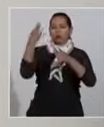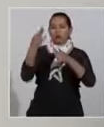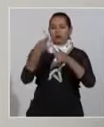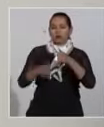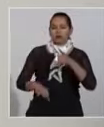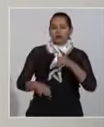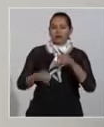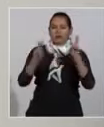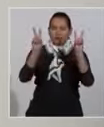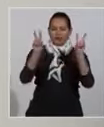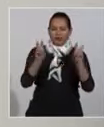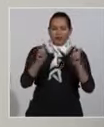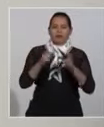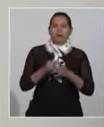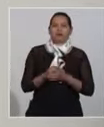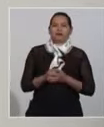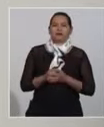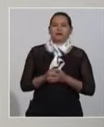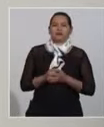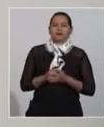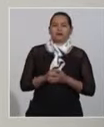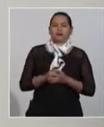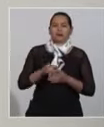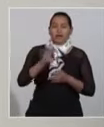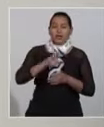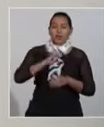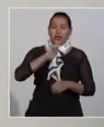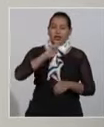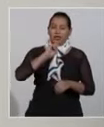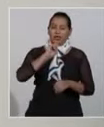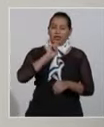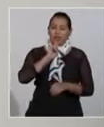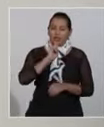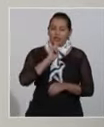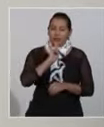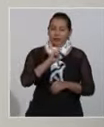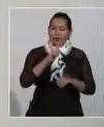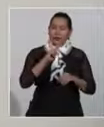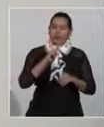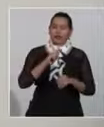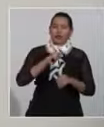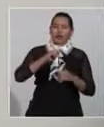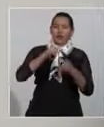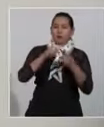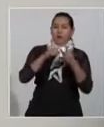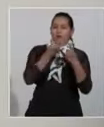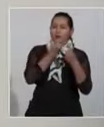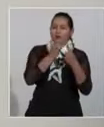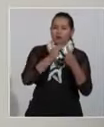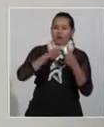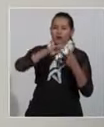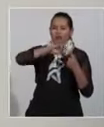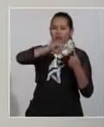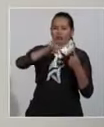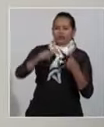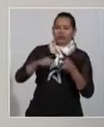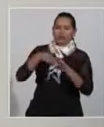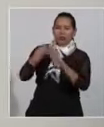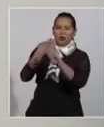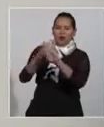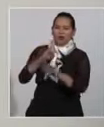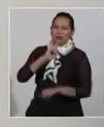los temas, se permitirá que haya una réplica de 1 minuto y una contrarréplica también de